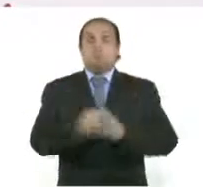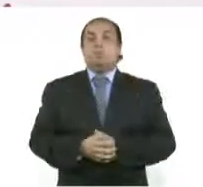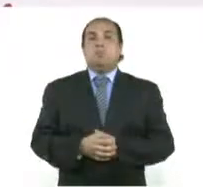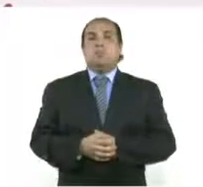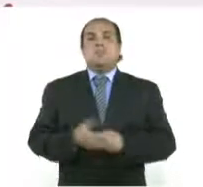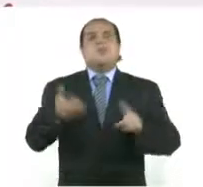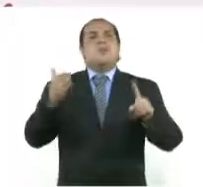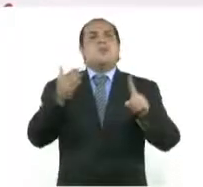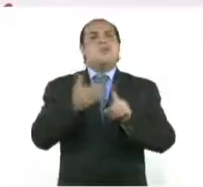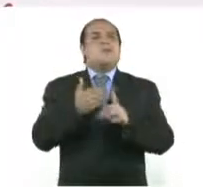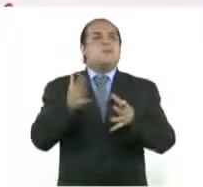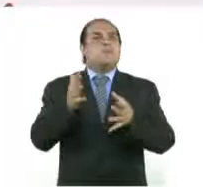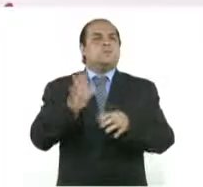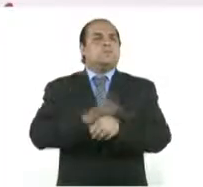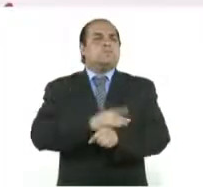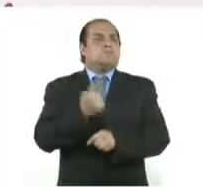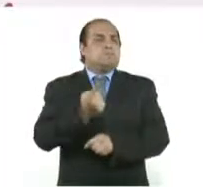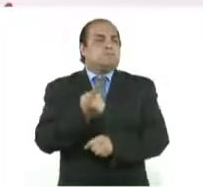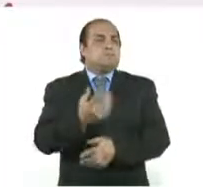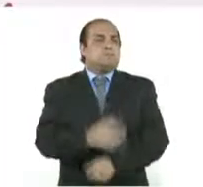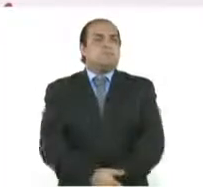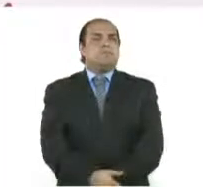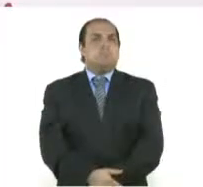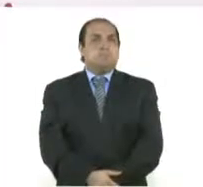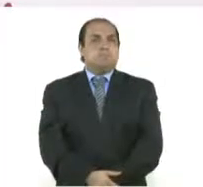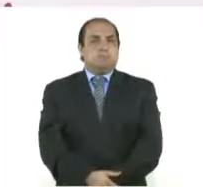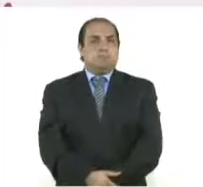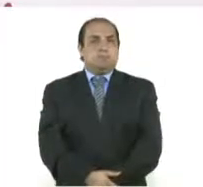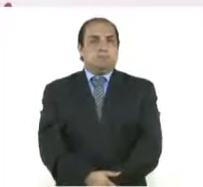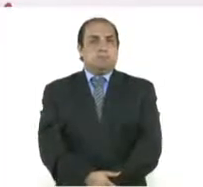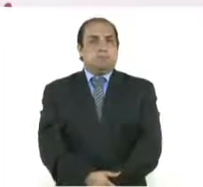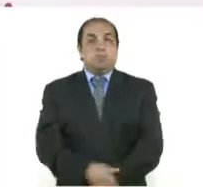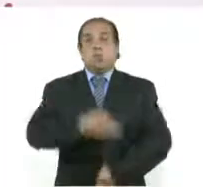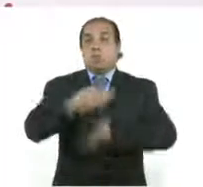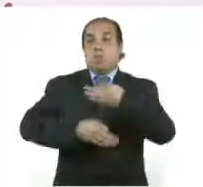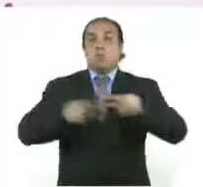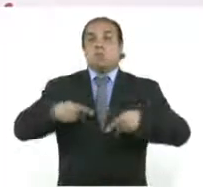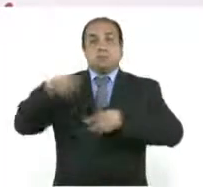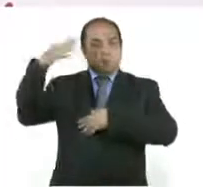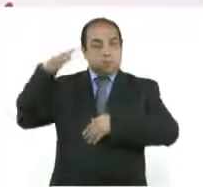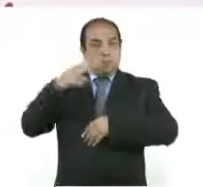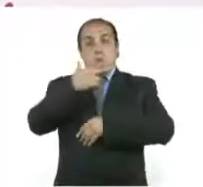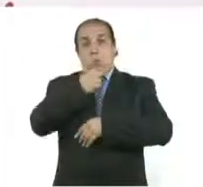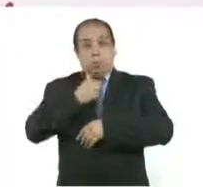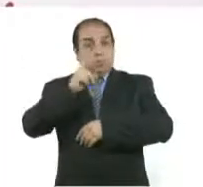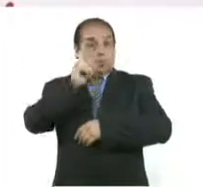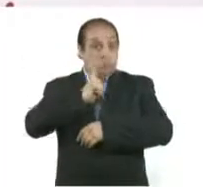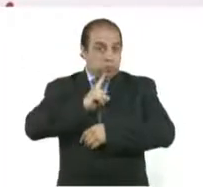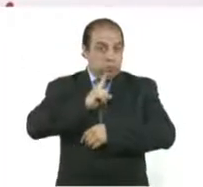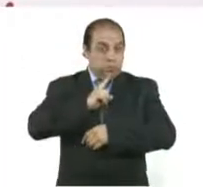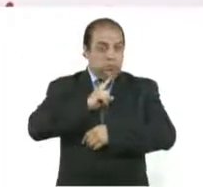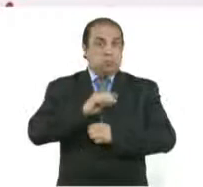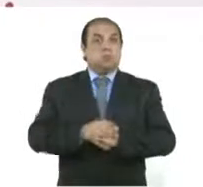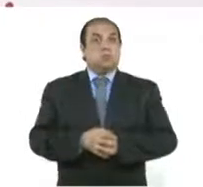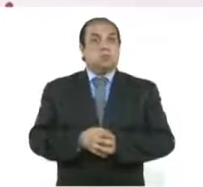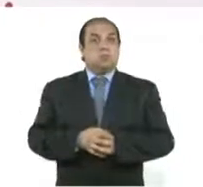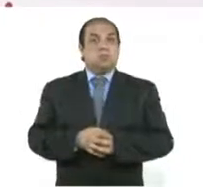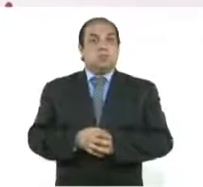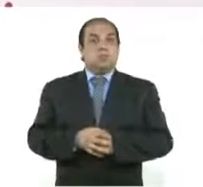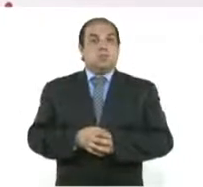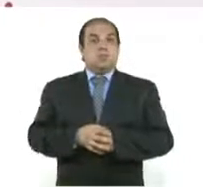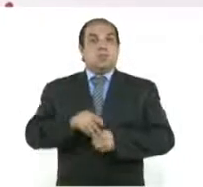muy sencilla, como lo dijeron aquí. Todos los adultos, hombres y mujeres, que